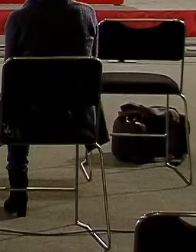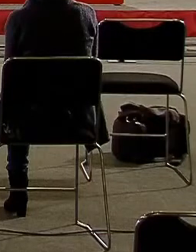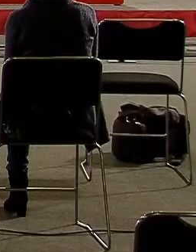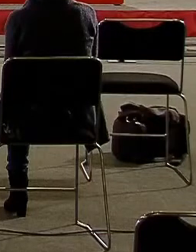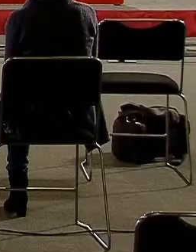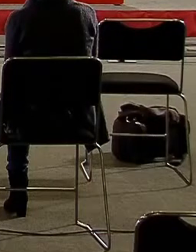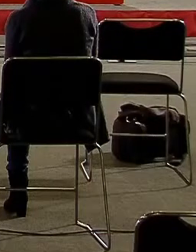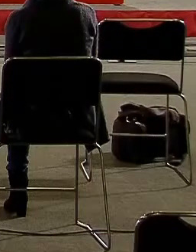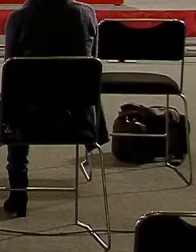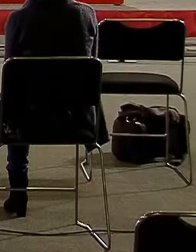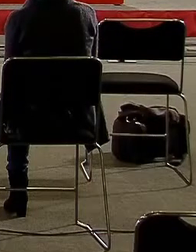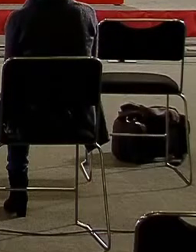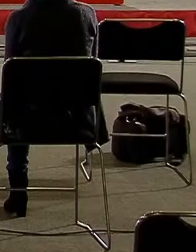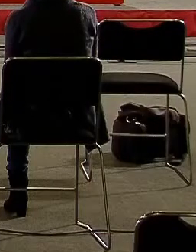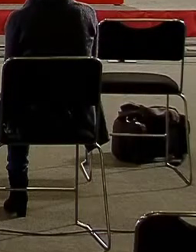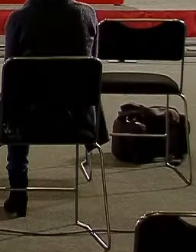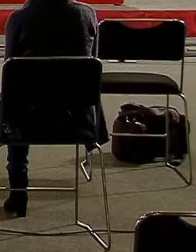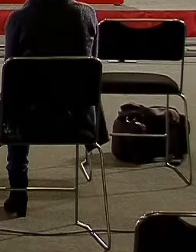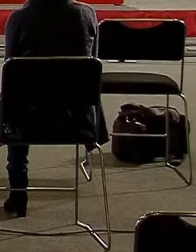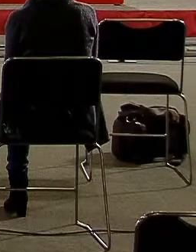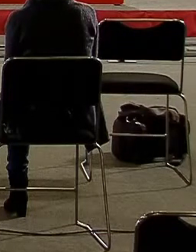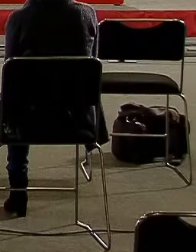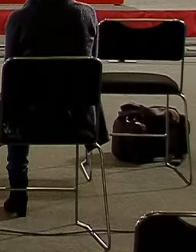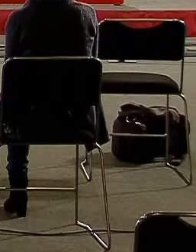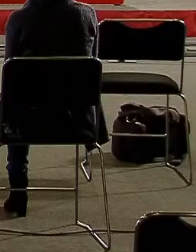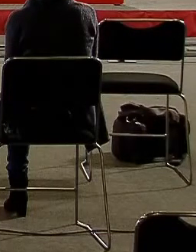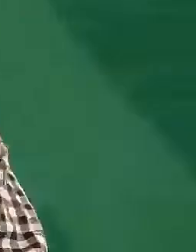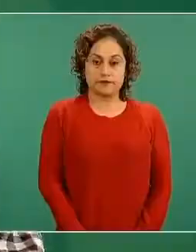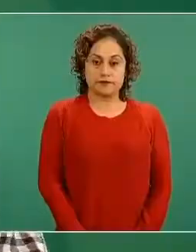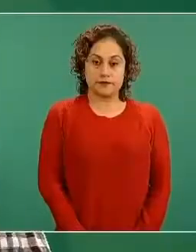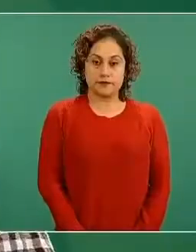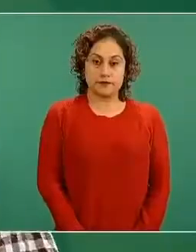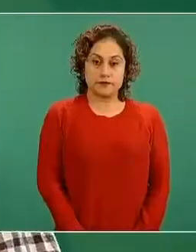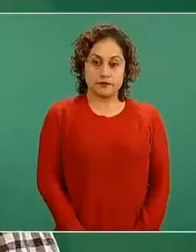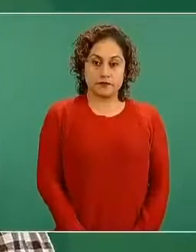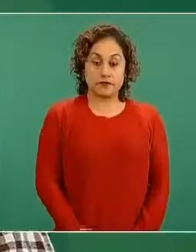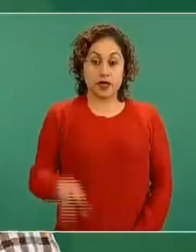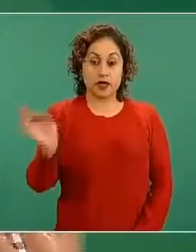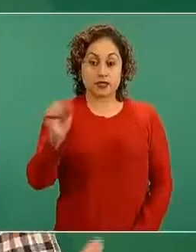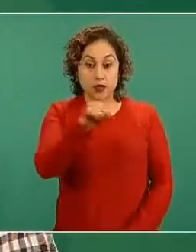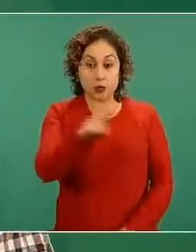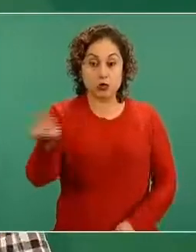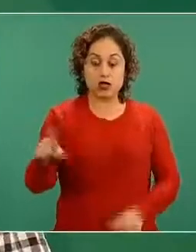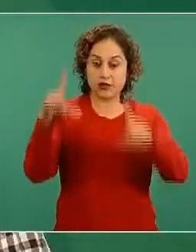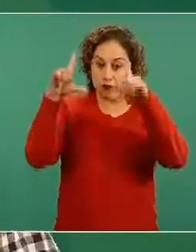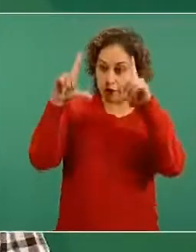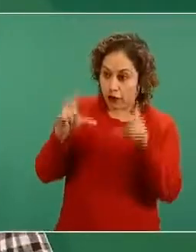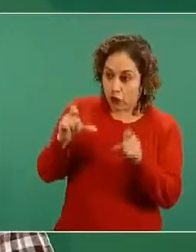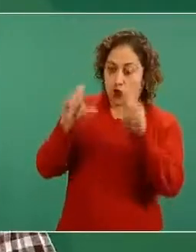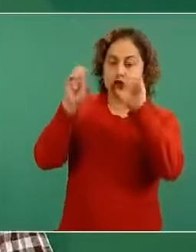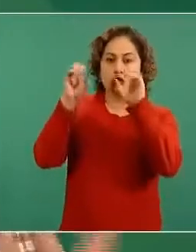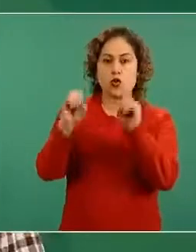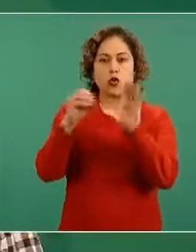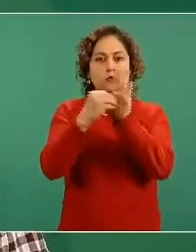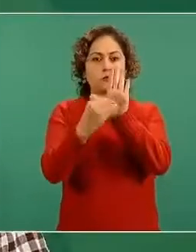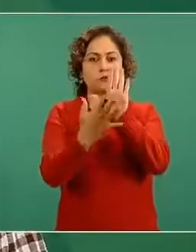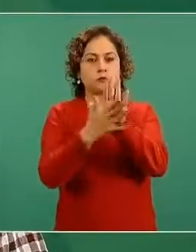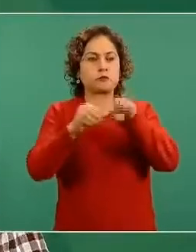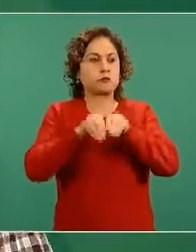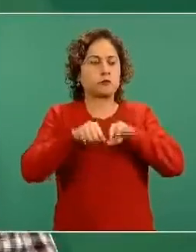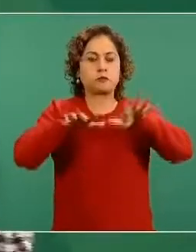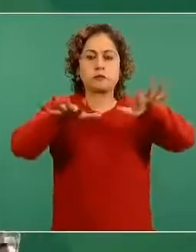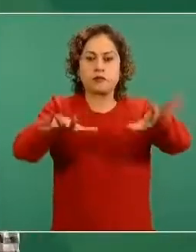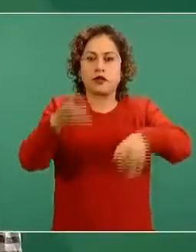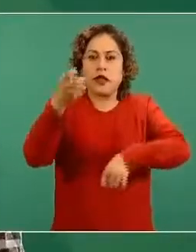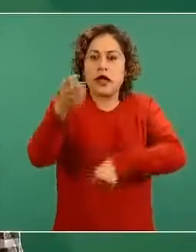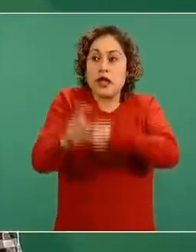clara, identificable. Lo otro, sacar una foto, sacar un pie de página, decir está ocurriendo un problema,